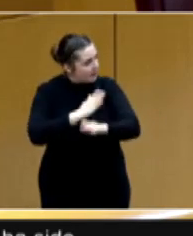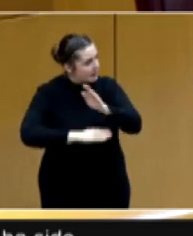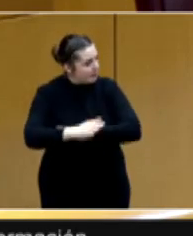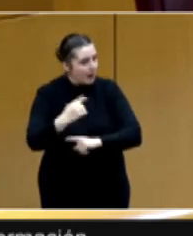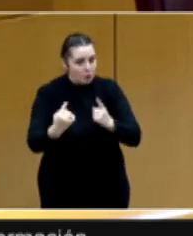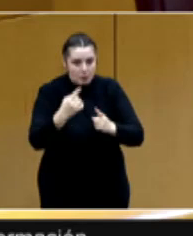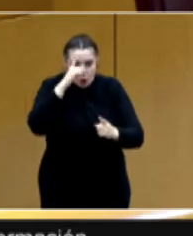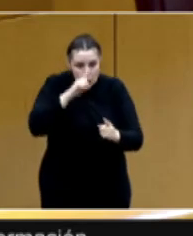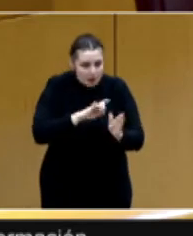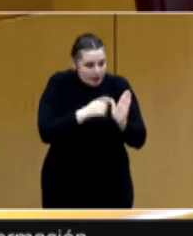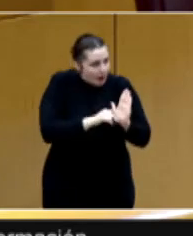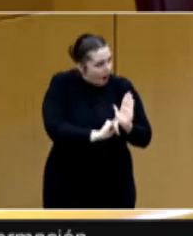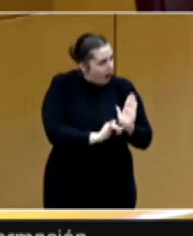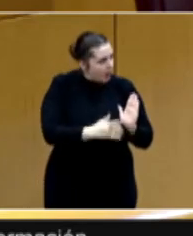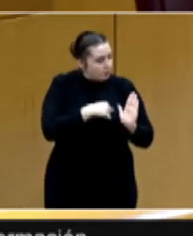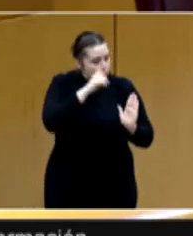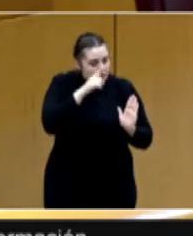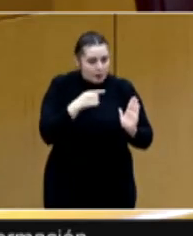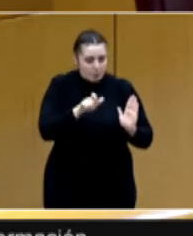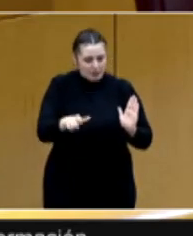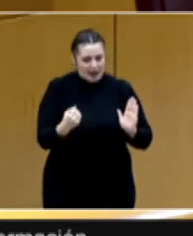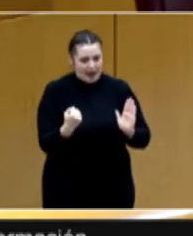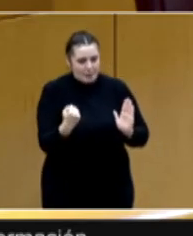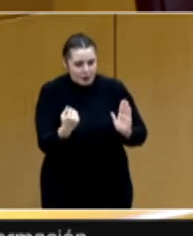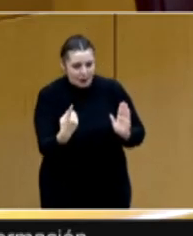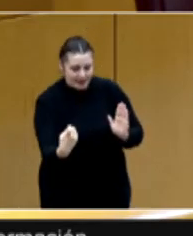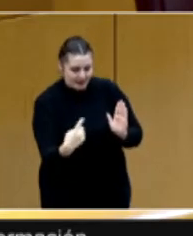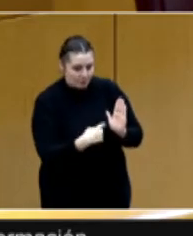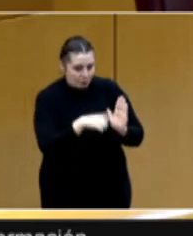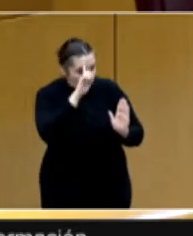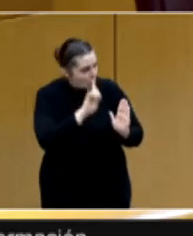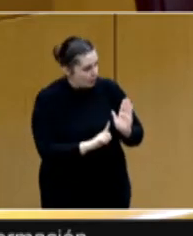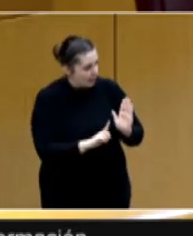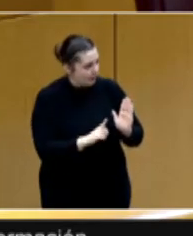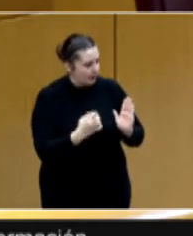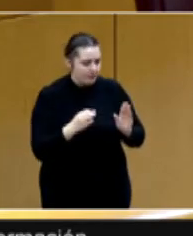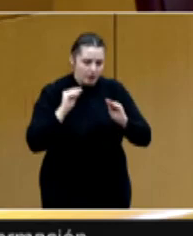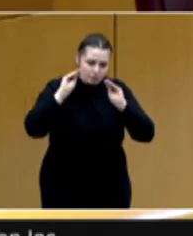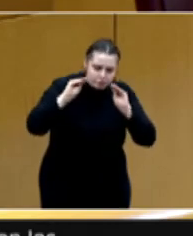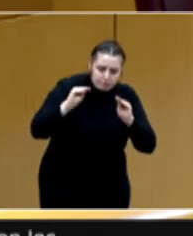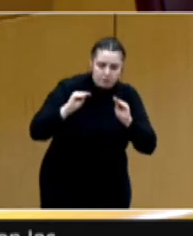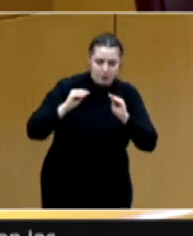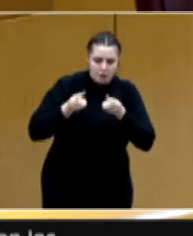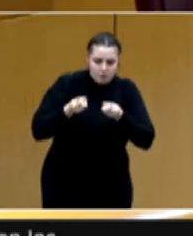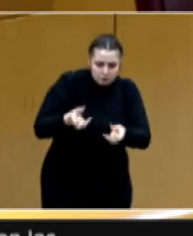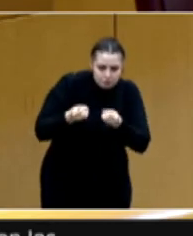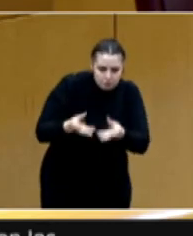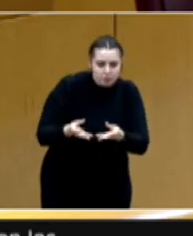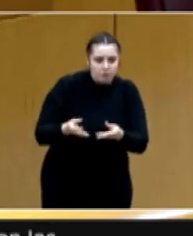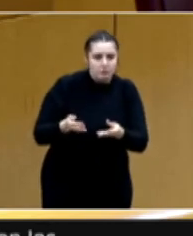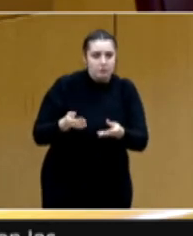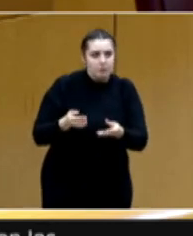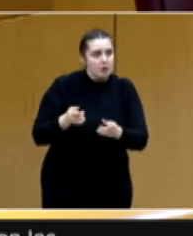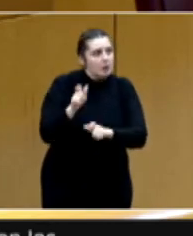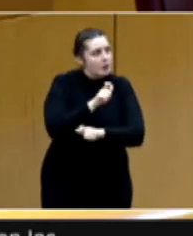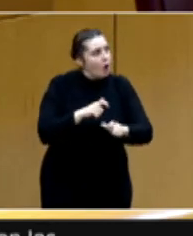disca o que necesitan apoyos se tiene que hacer mucha información mucha pedagogía los que estamos hoy aquí